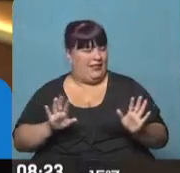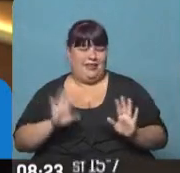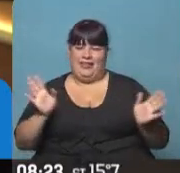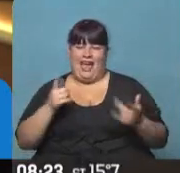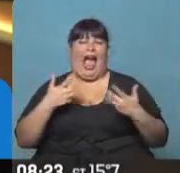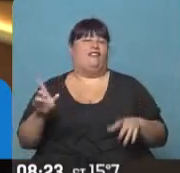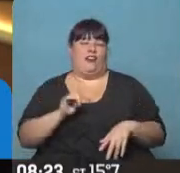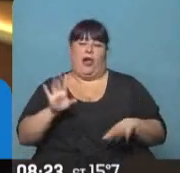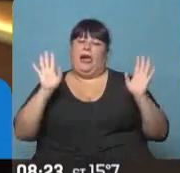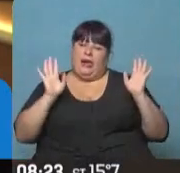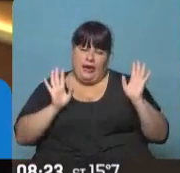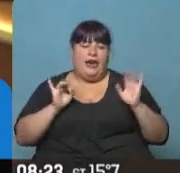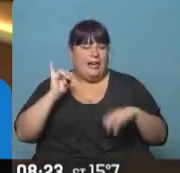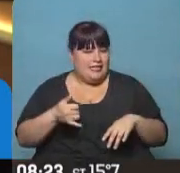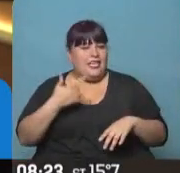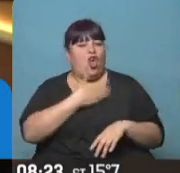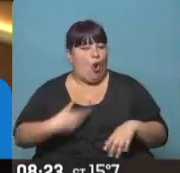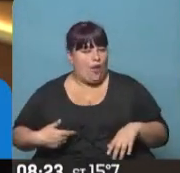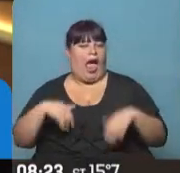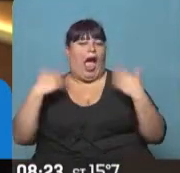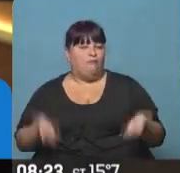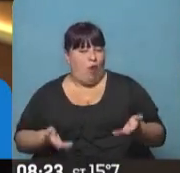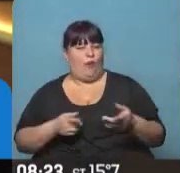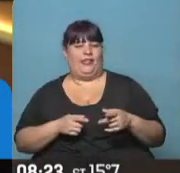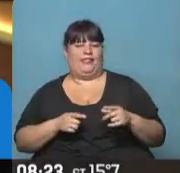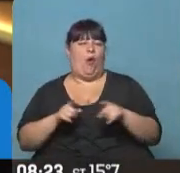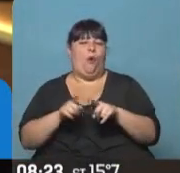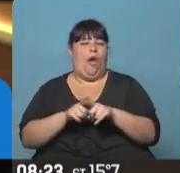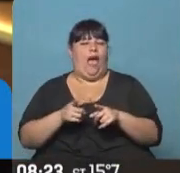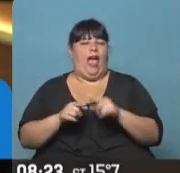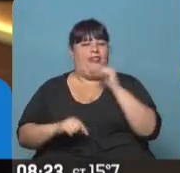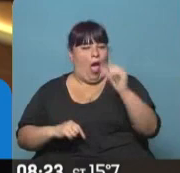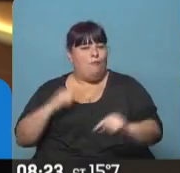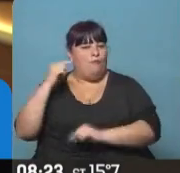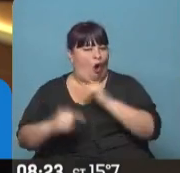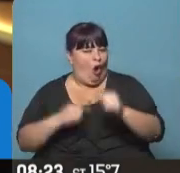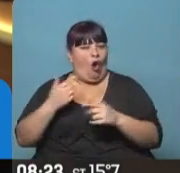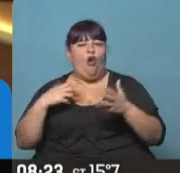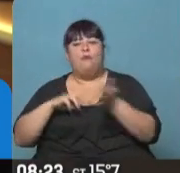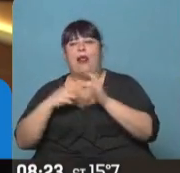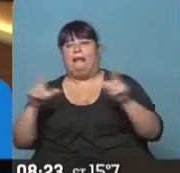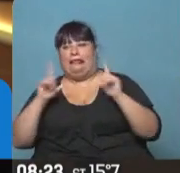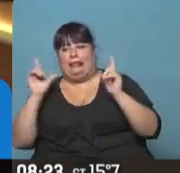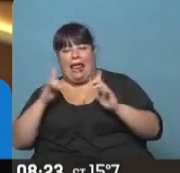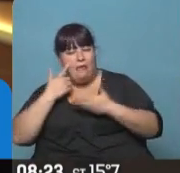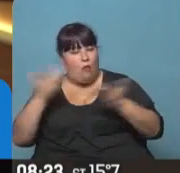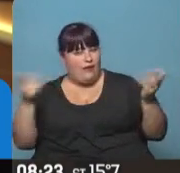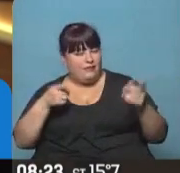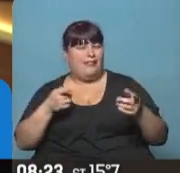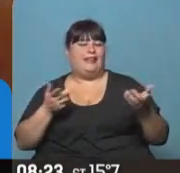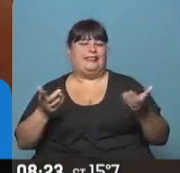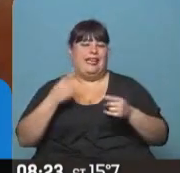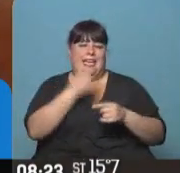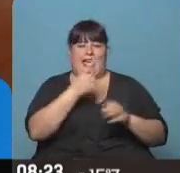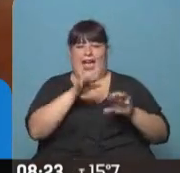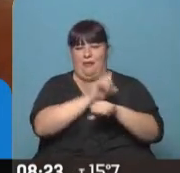es ninguna casualidad. Ahora, sin embargo, es claro que también el gobierno va utilizando en forma escalonada y los impactos mediáticos de esto,